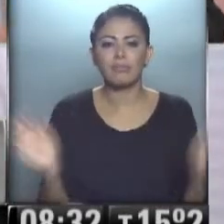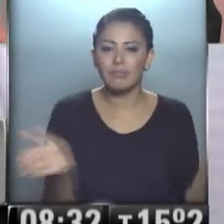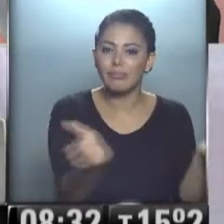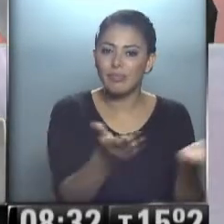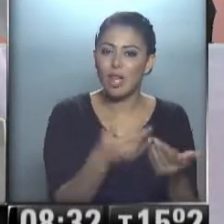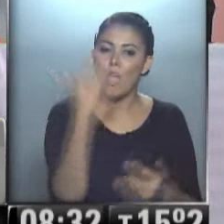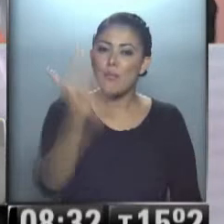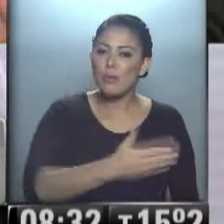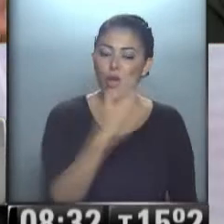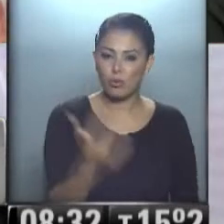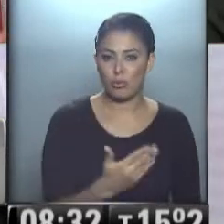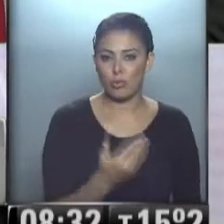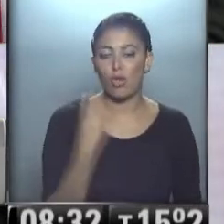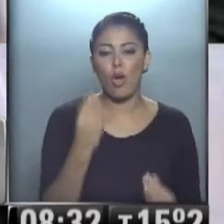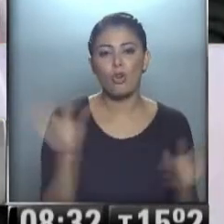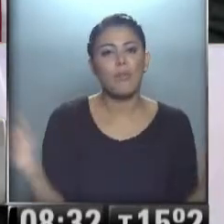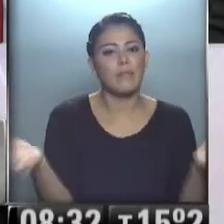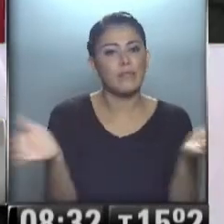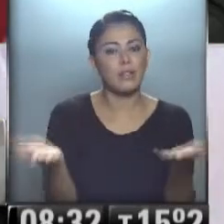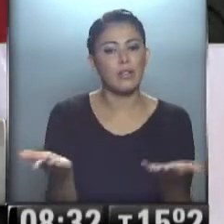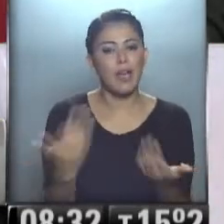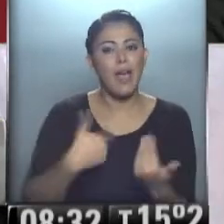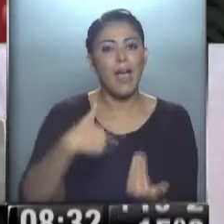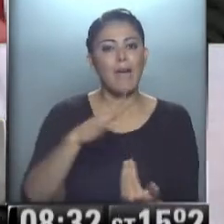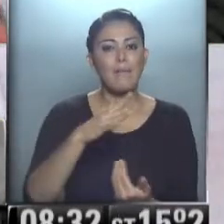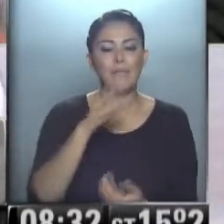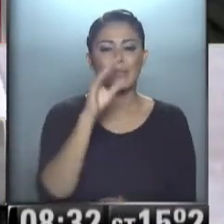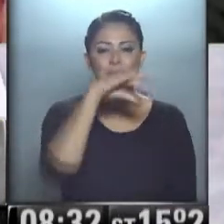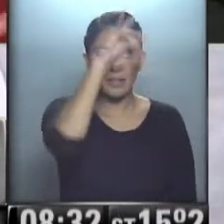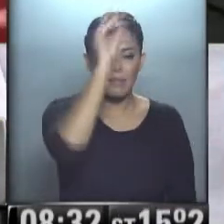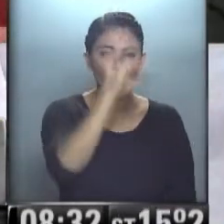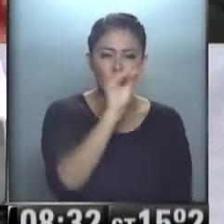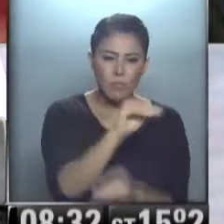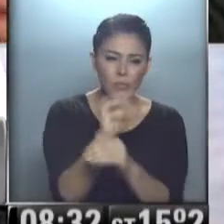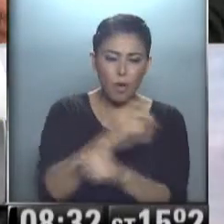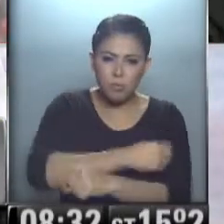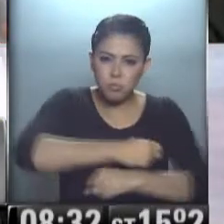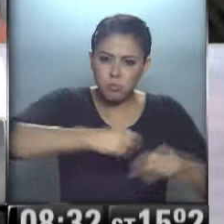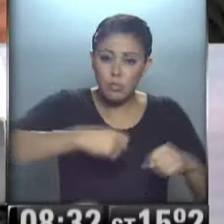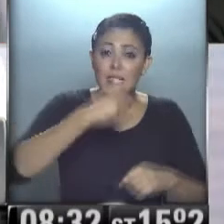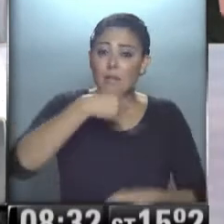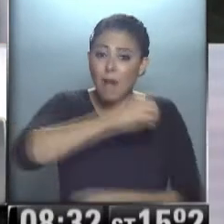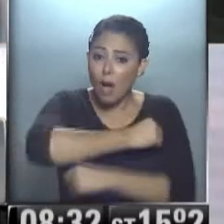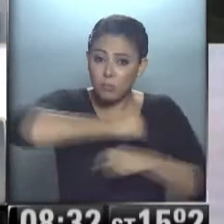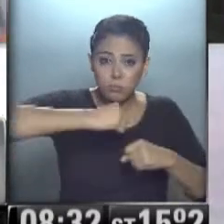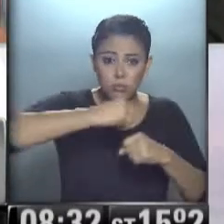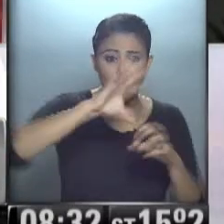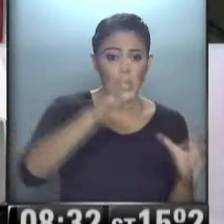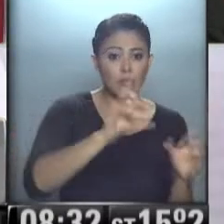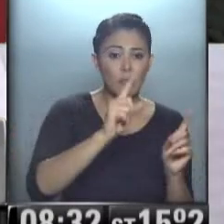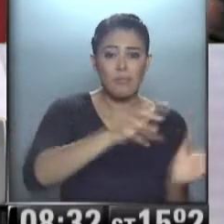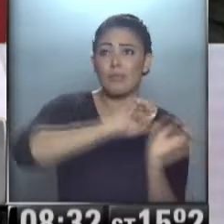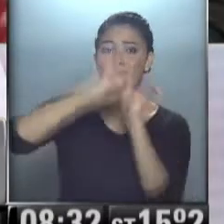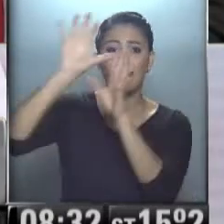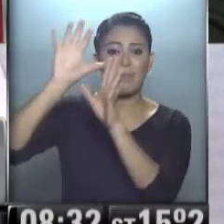para la producción incentivos para mayor engorde de los animales que estos animales más gordos sean los que se destinen a la